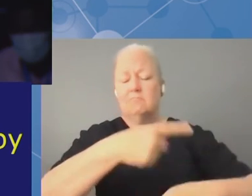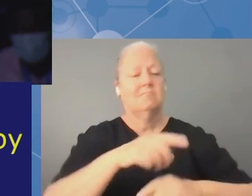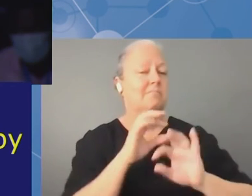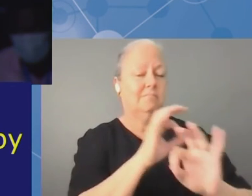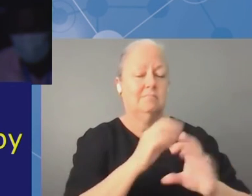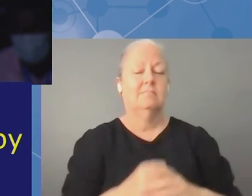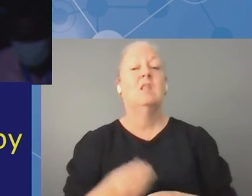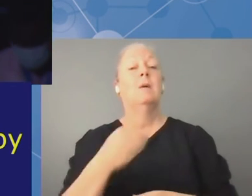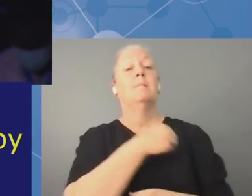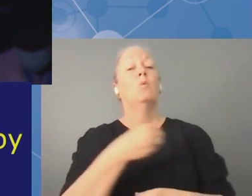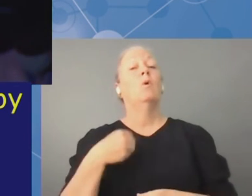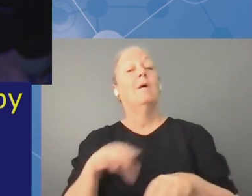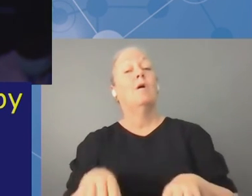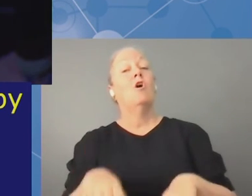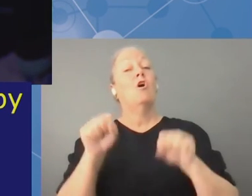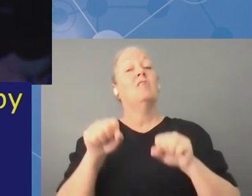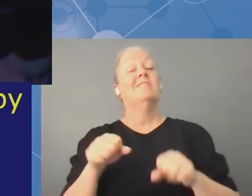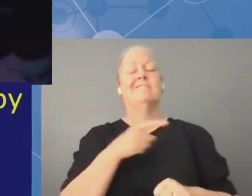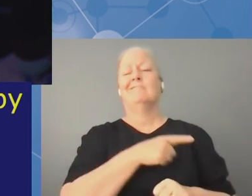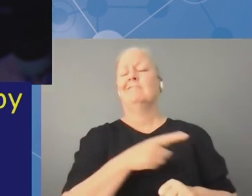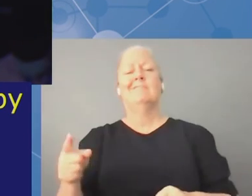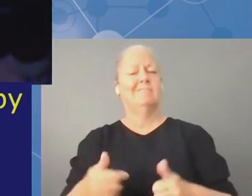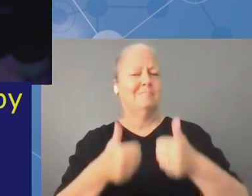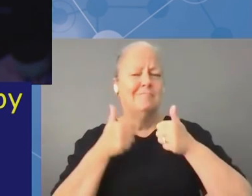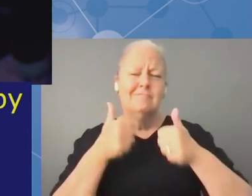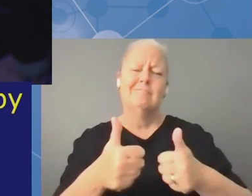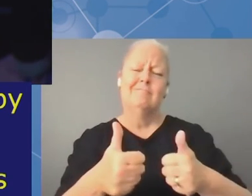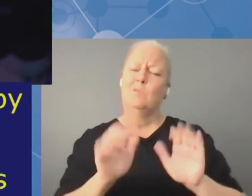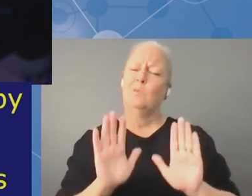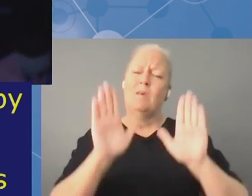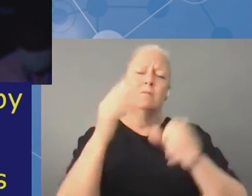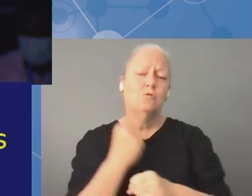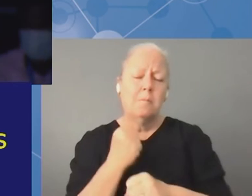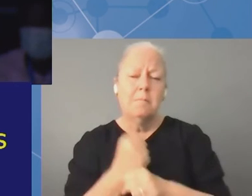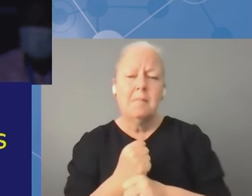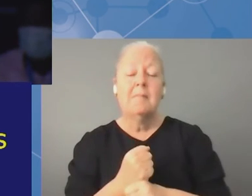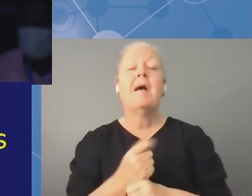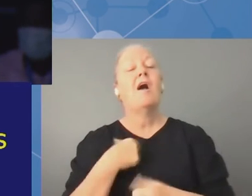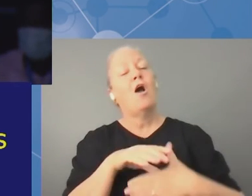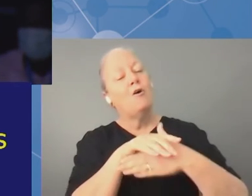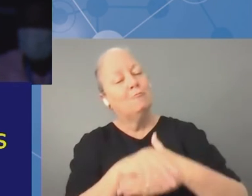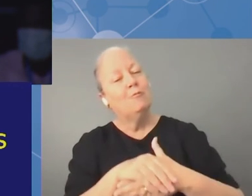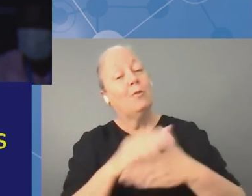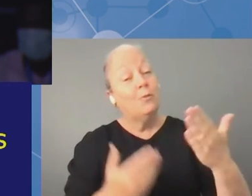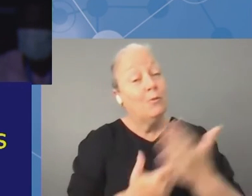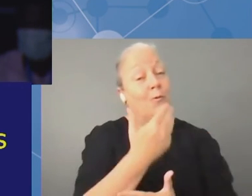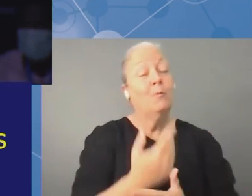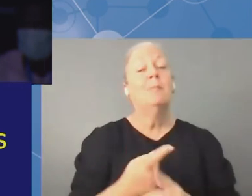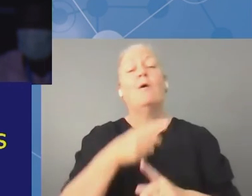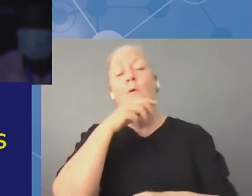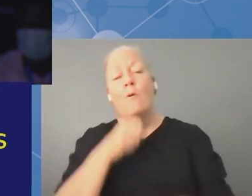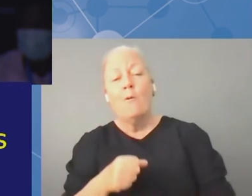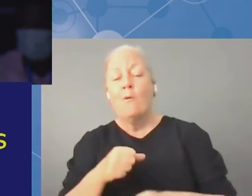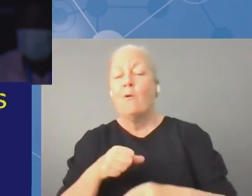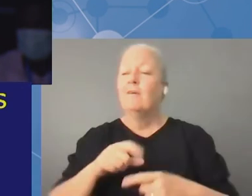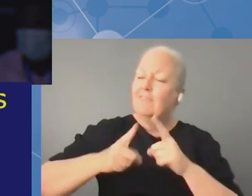Tuvimos una sesión dedicada al trabajo de estas entidades y esa sesión también fue muy bien recibida. Así que, de nuevo,